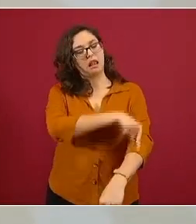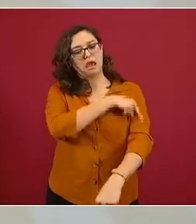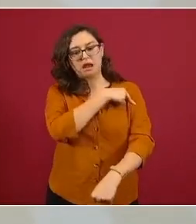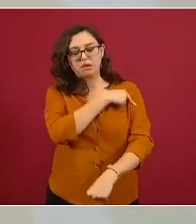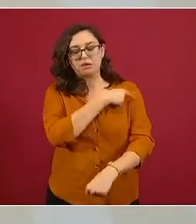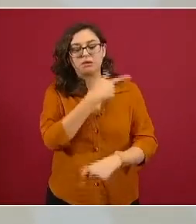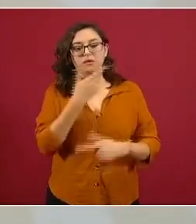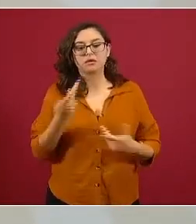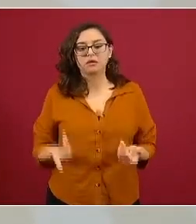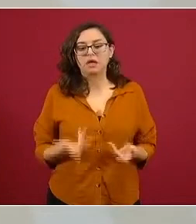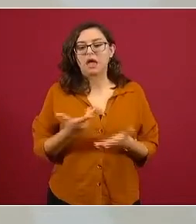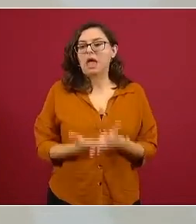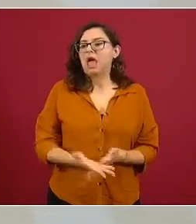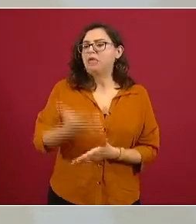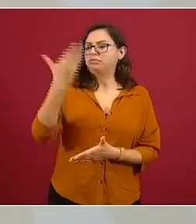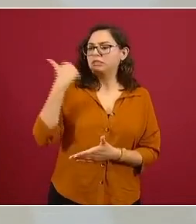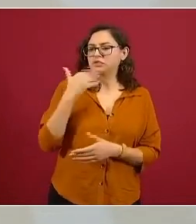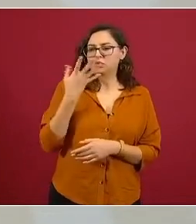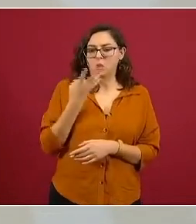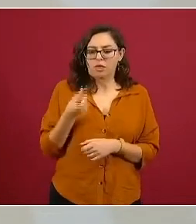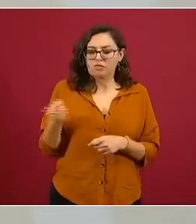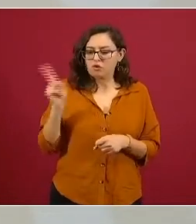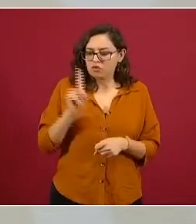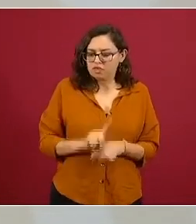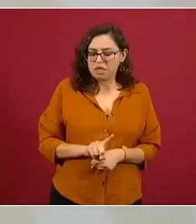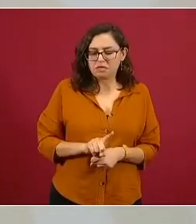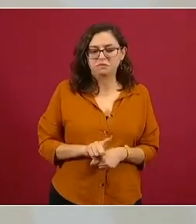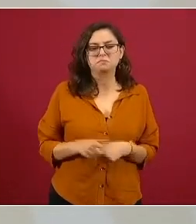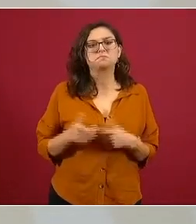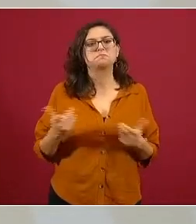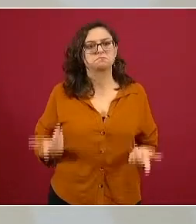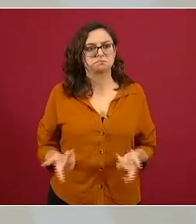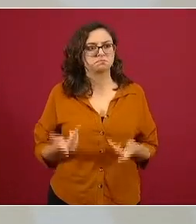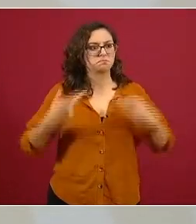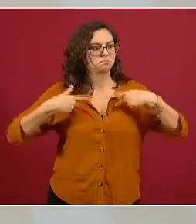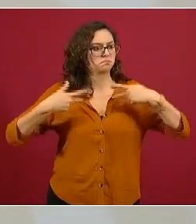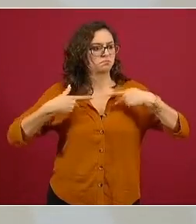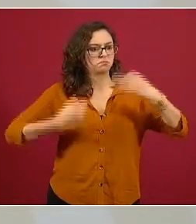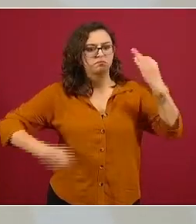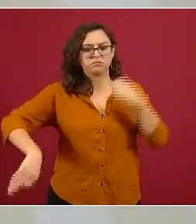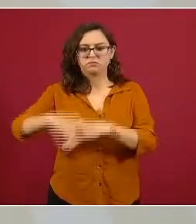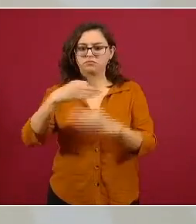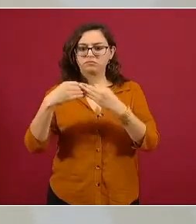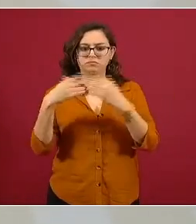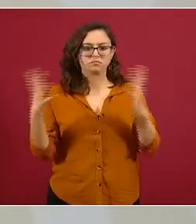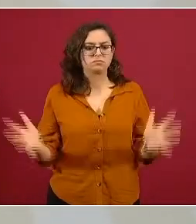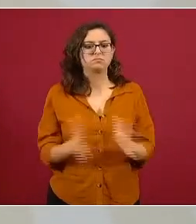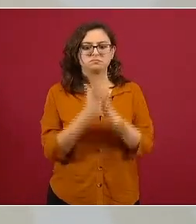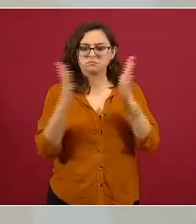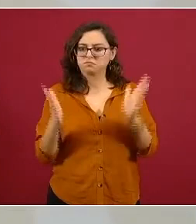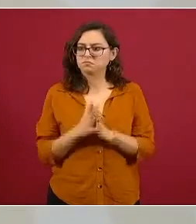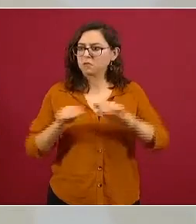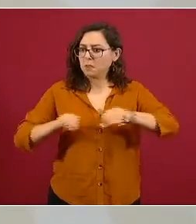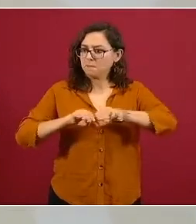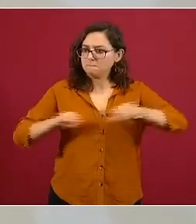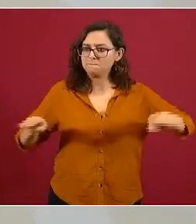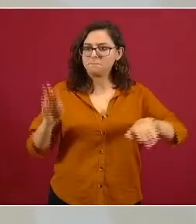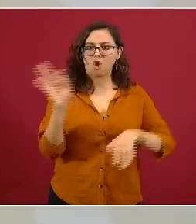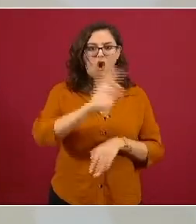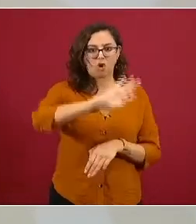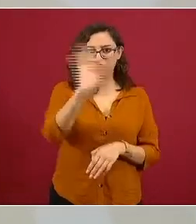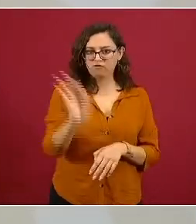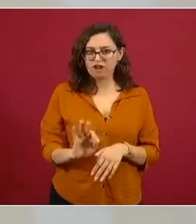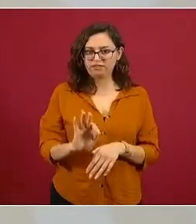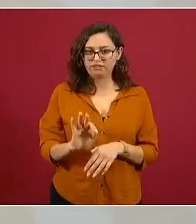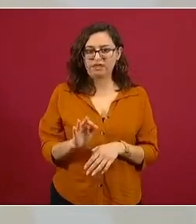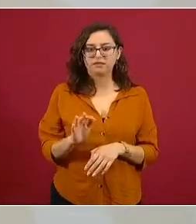Buen Fin, que fueran solo 4 días, estaba implícito el que todos pudieran participar bajo ese mismo principio y que